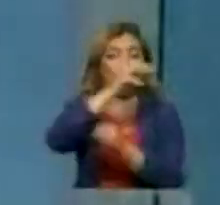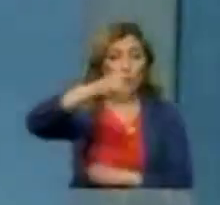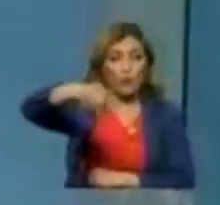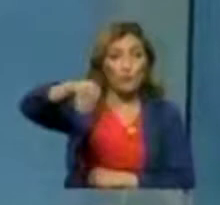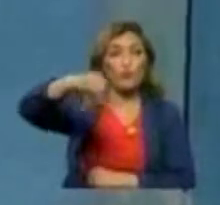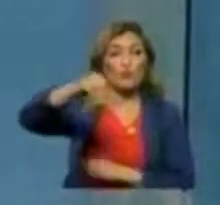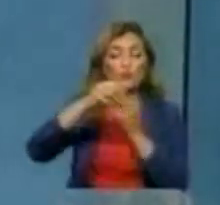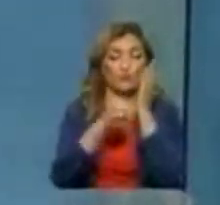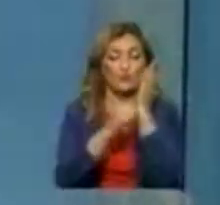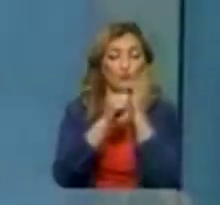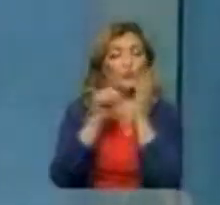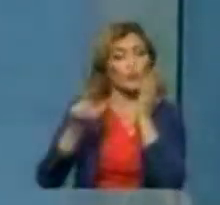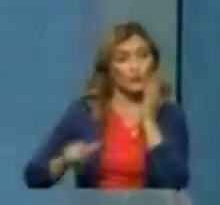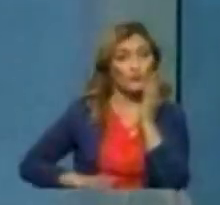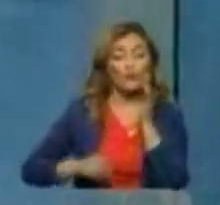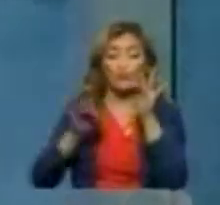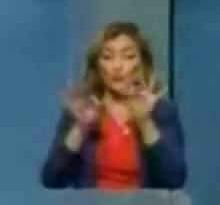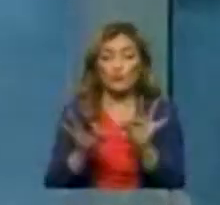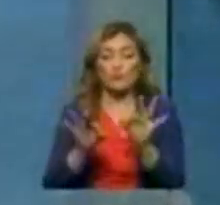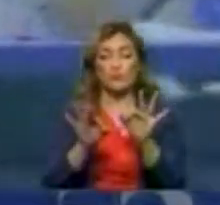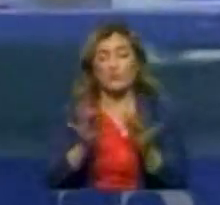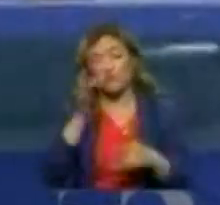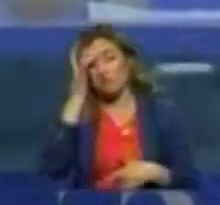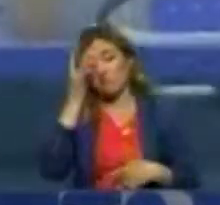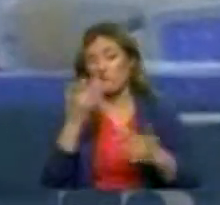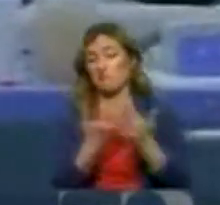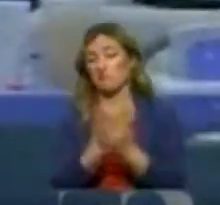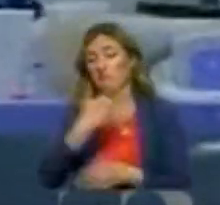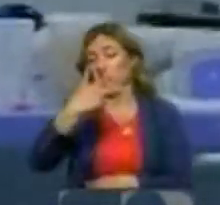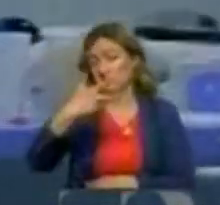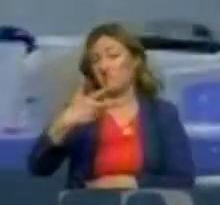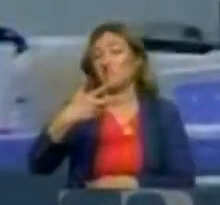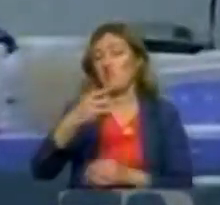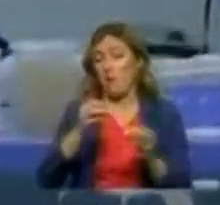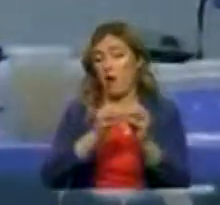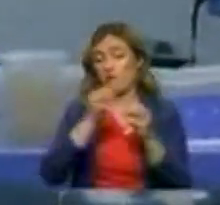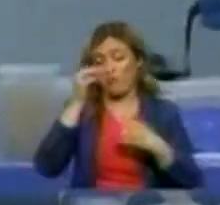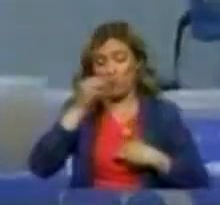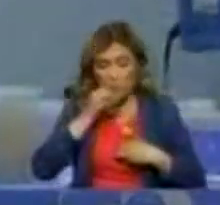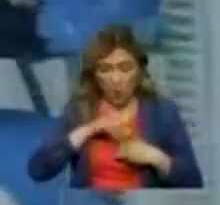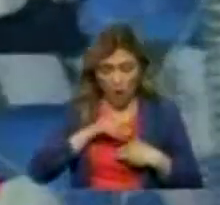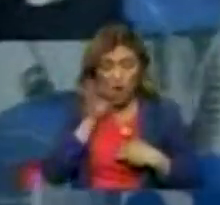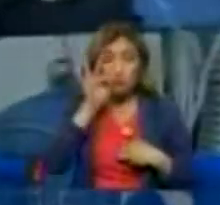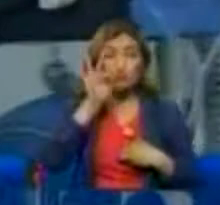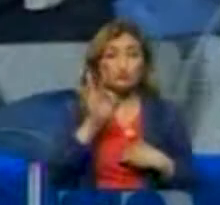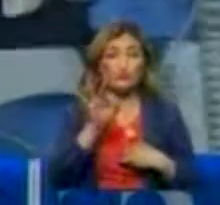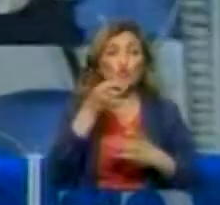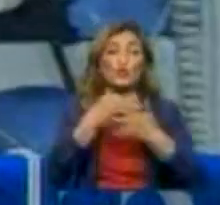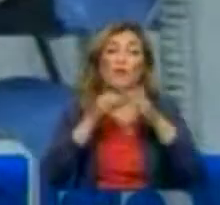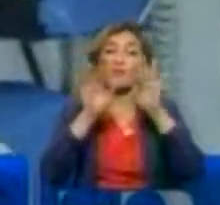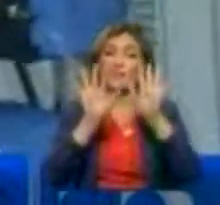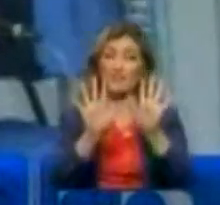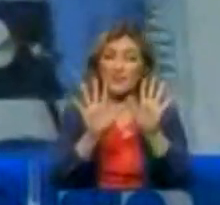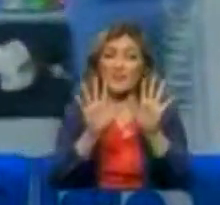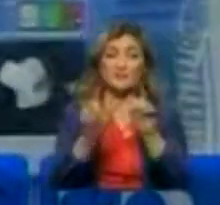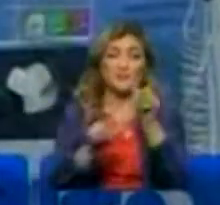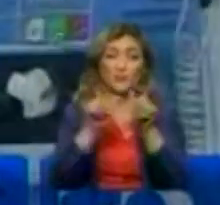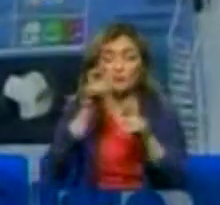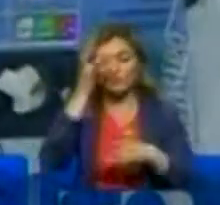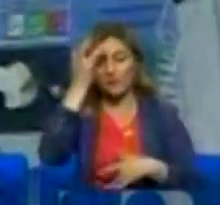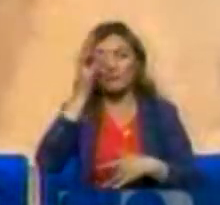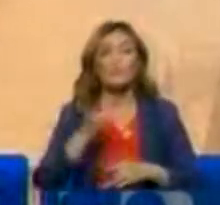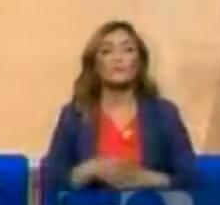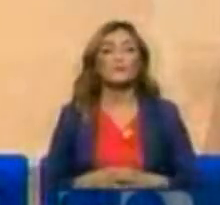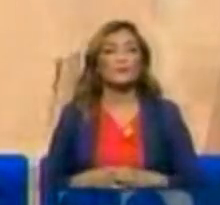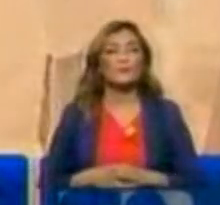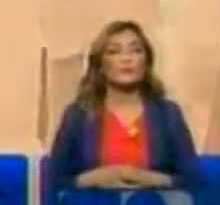el ministerio de salud confirmó nuevos casos de coronavirus en el país tras la actualización son ya diez las personas infectadas con el virus